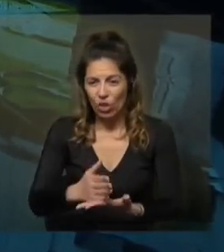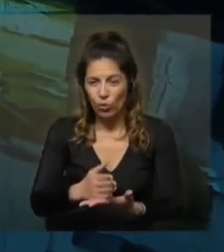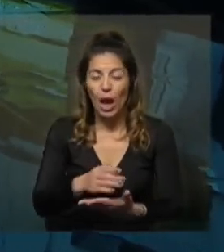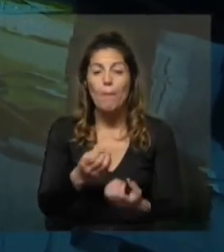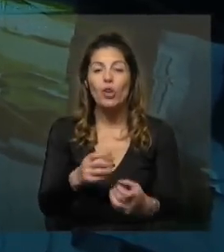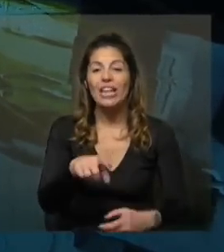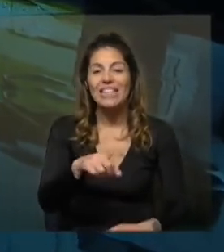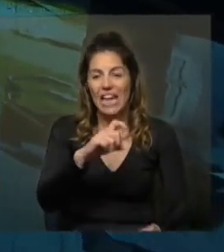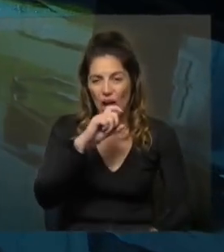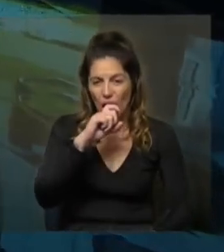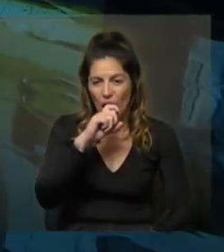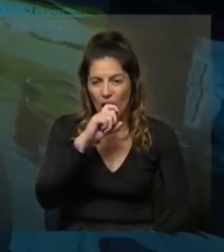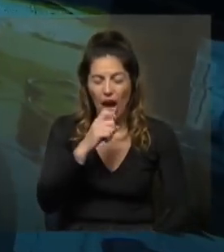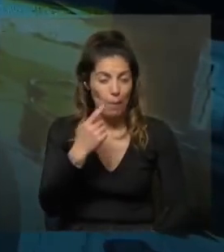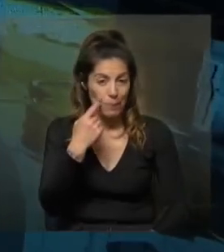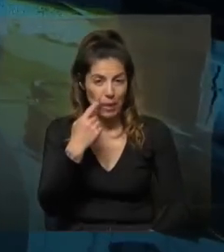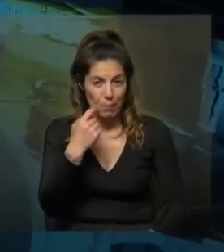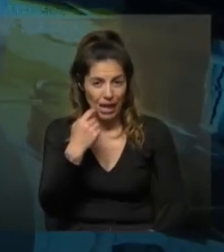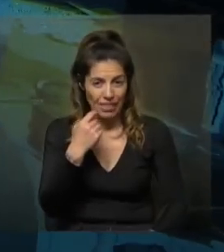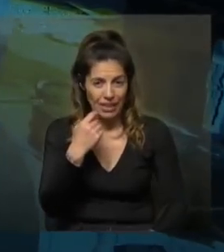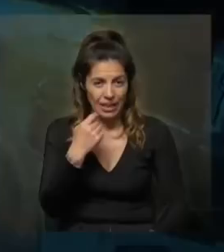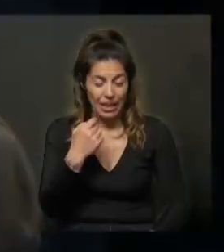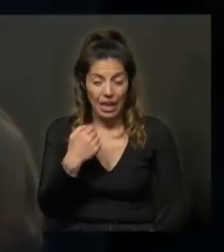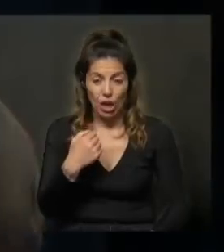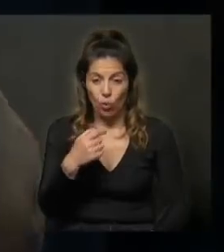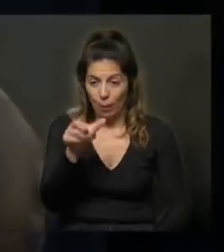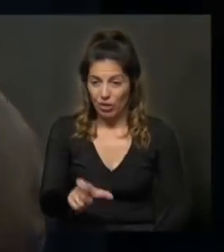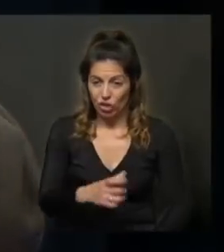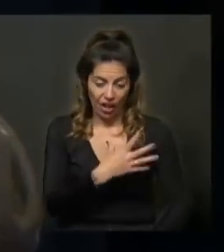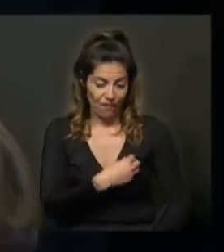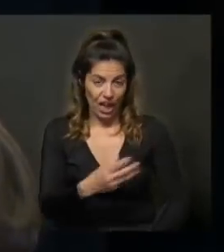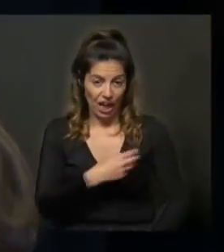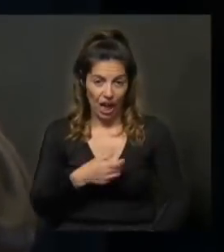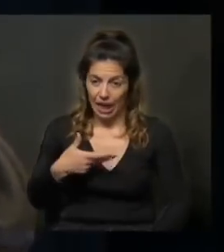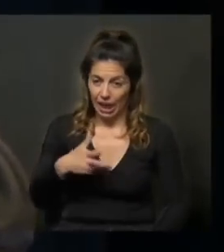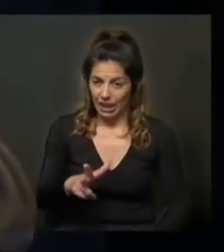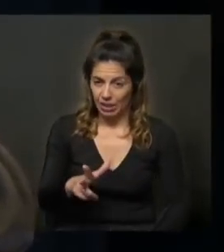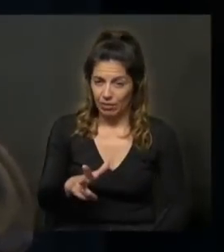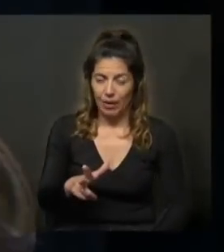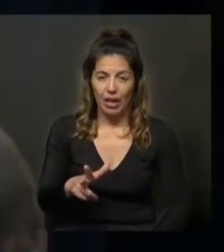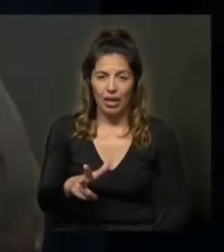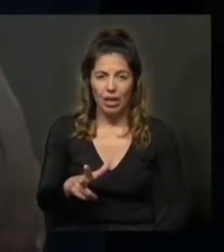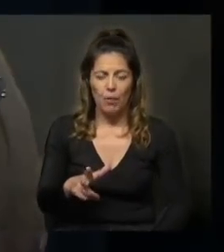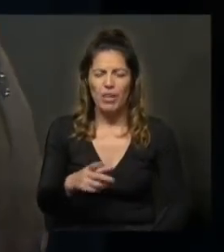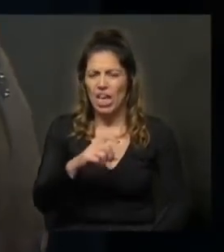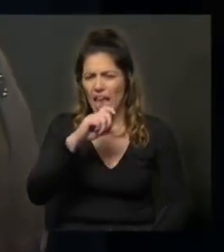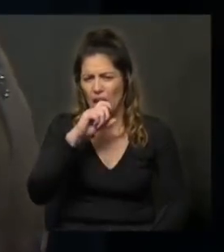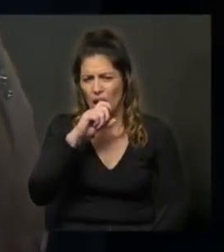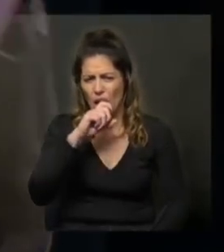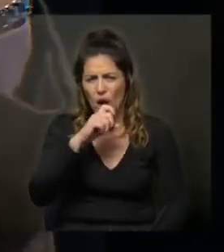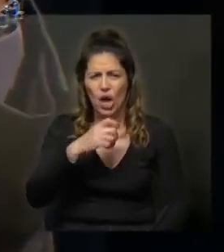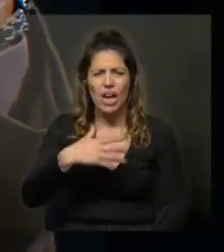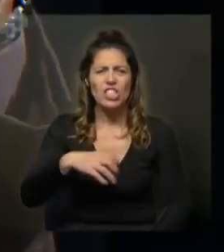enojó era un hombre blanco realista O sea que no era que estaba tan tan La dictadura pero se enojó y llevó